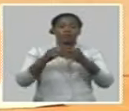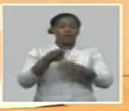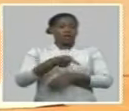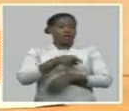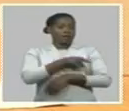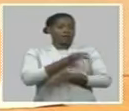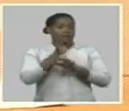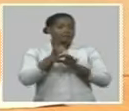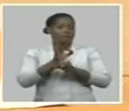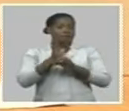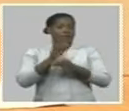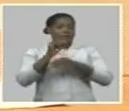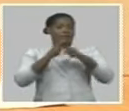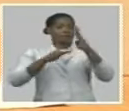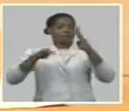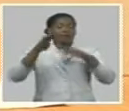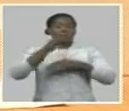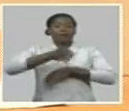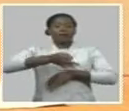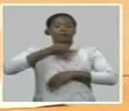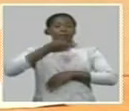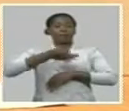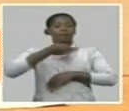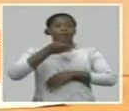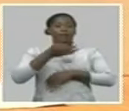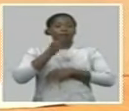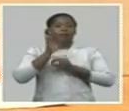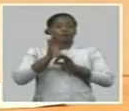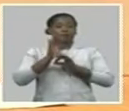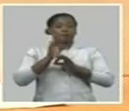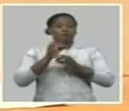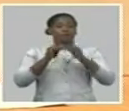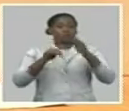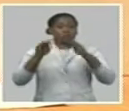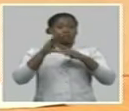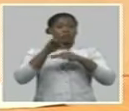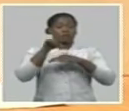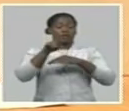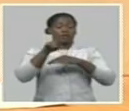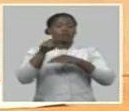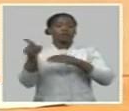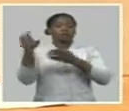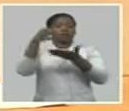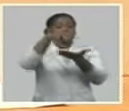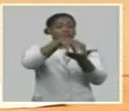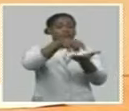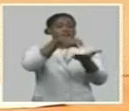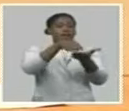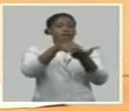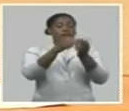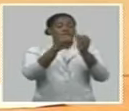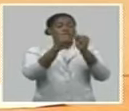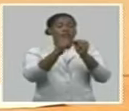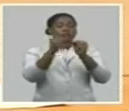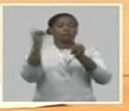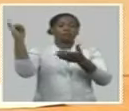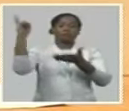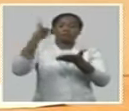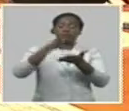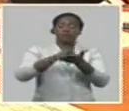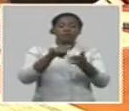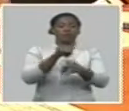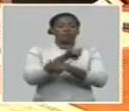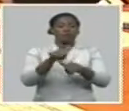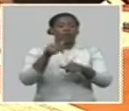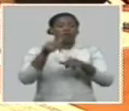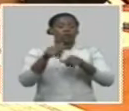el ministro lo ha indicado el primer ministro y por supuesto nuestro presidente y eso lo discutíamos incluso en los centros a